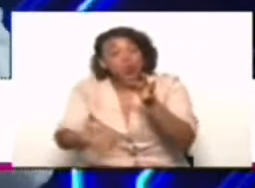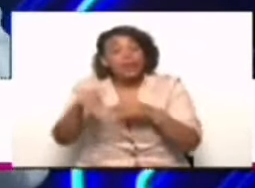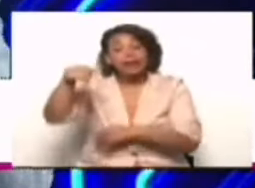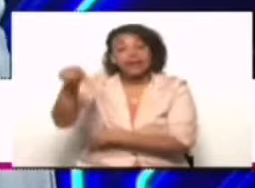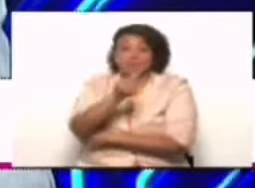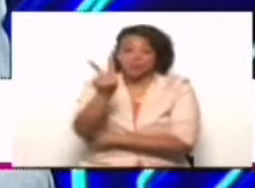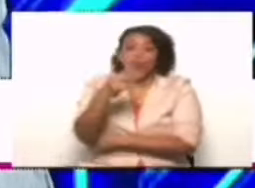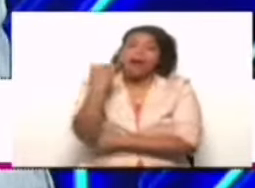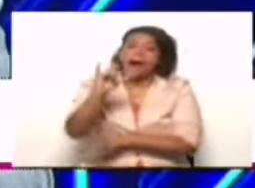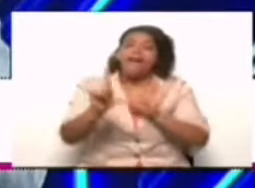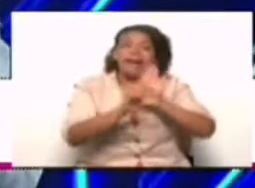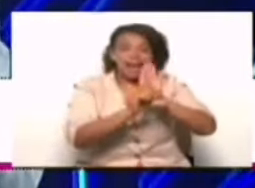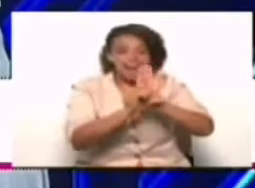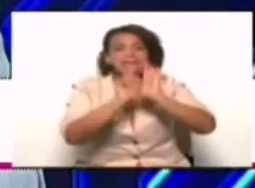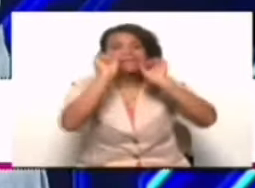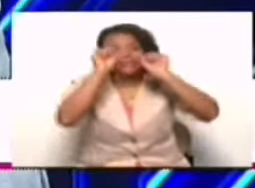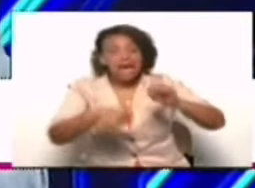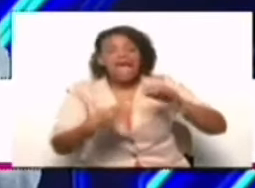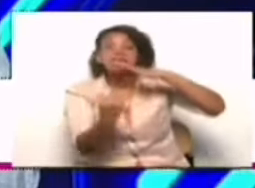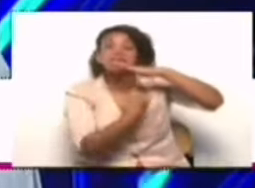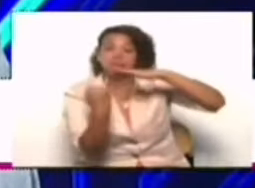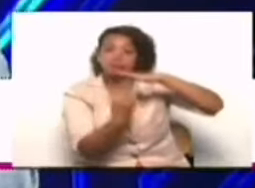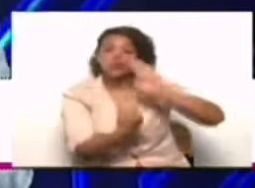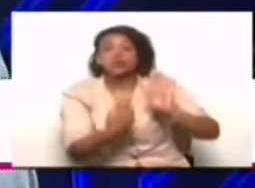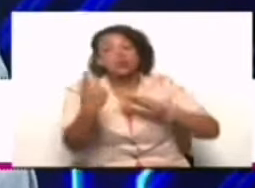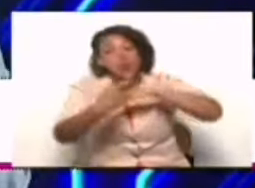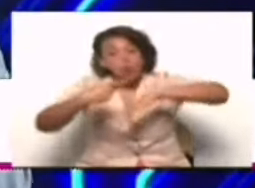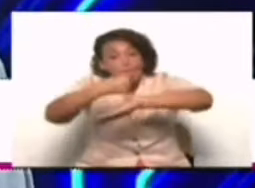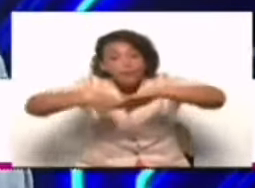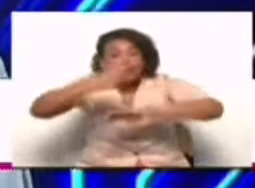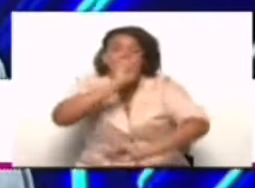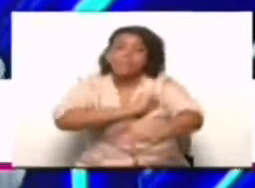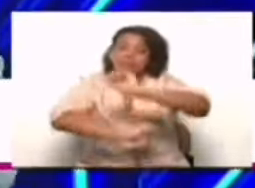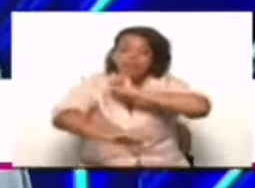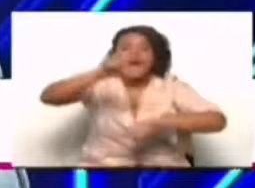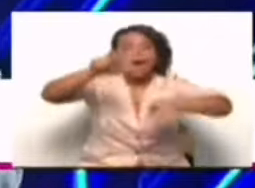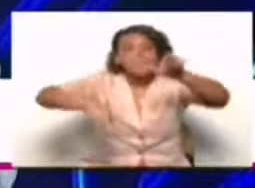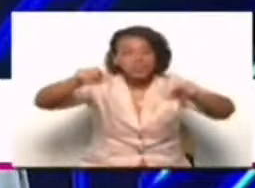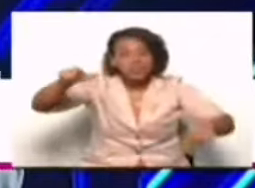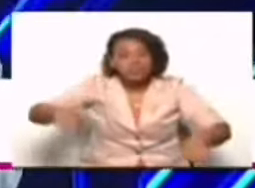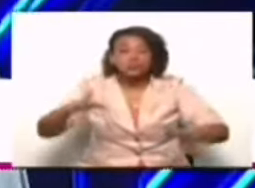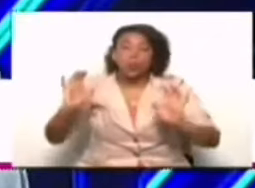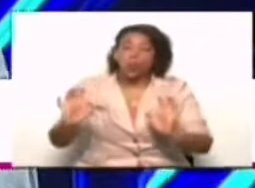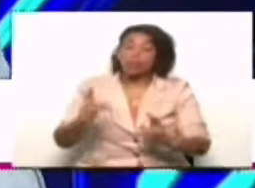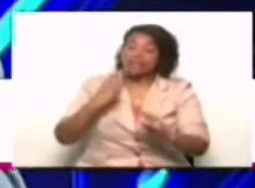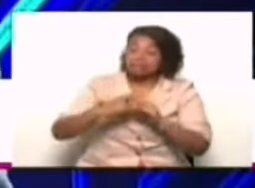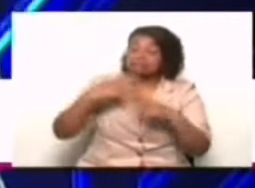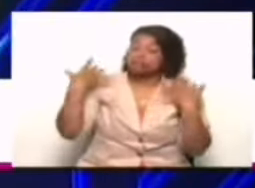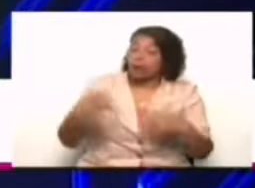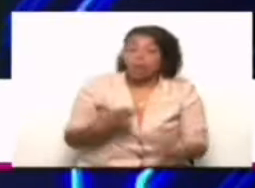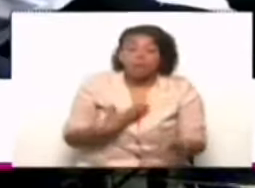hay ley, hay instituciones y hay gobierno para defender a la gente corriendo los riesgos que tengamos que